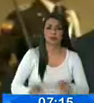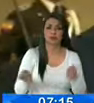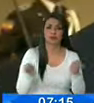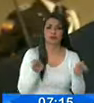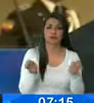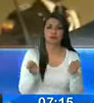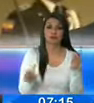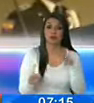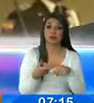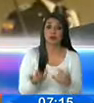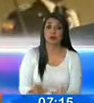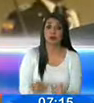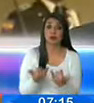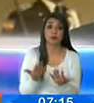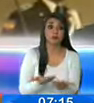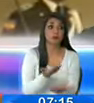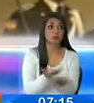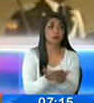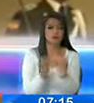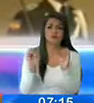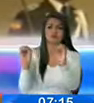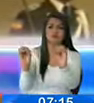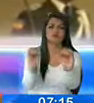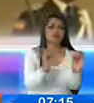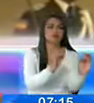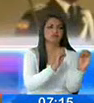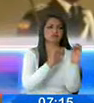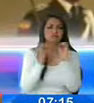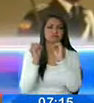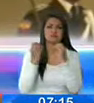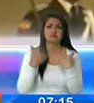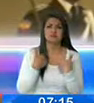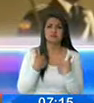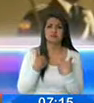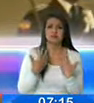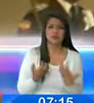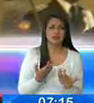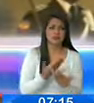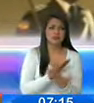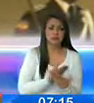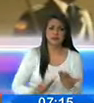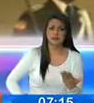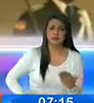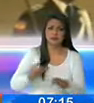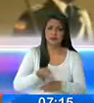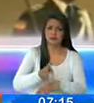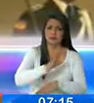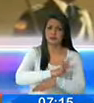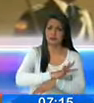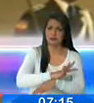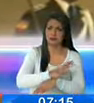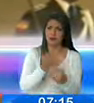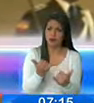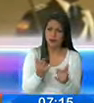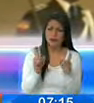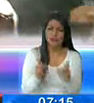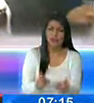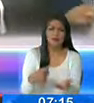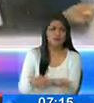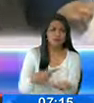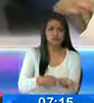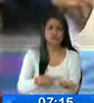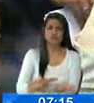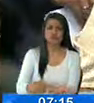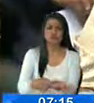he escuchado una sola propuesta de nadie que aspire a presidir la Asamblea, cuando eso es lo que deberíamos estar debatiendo.